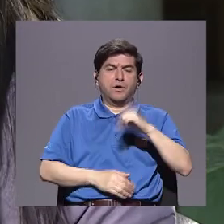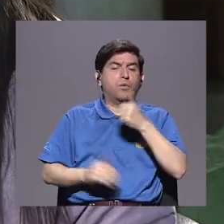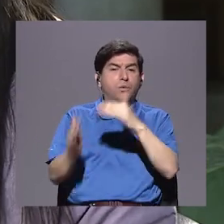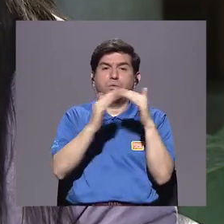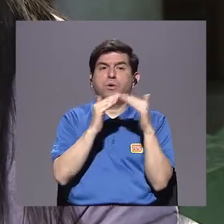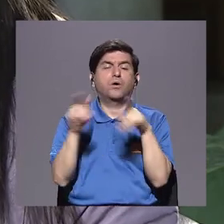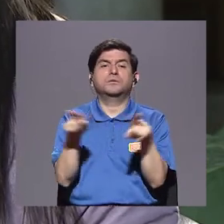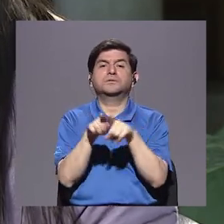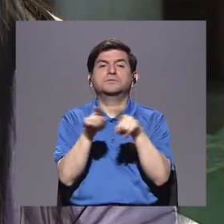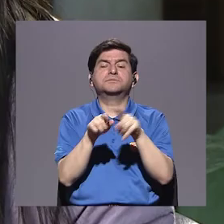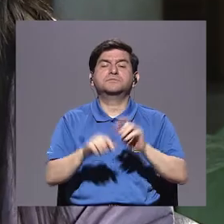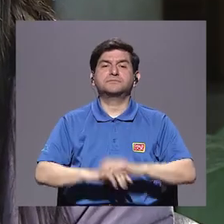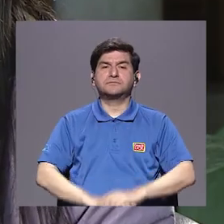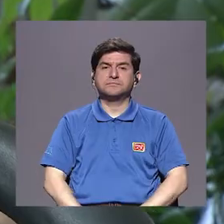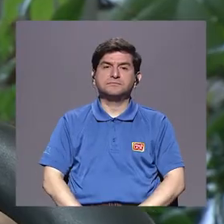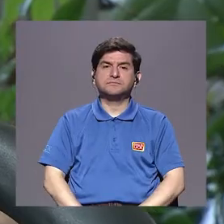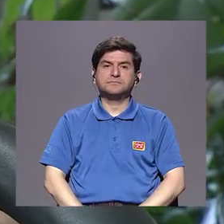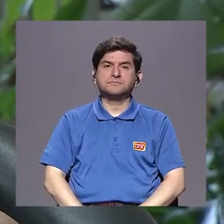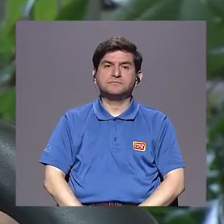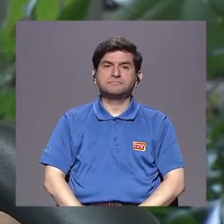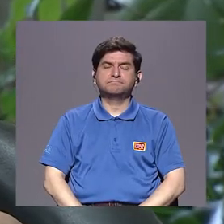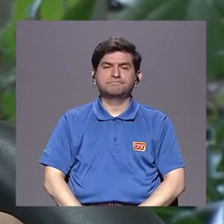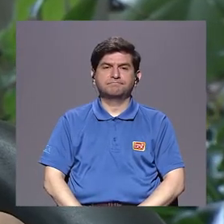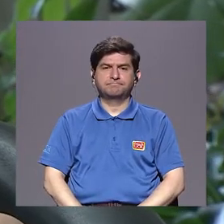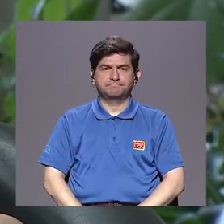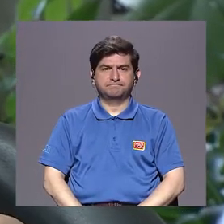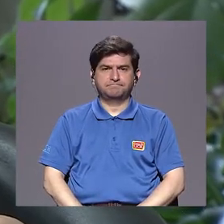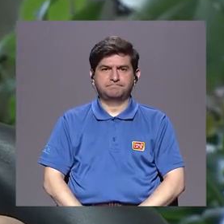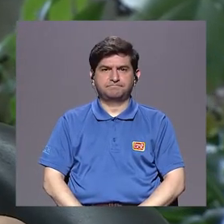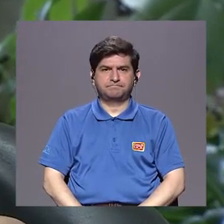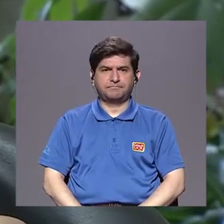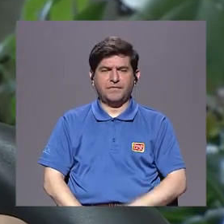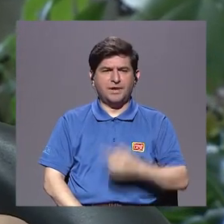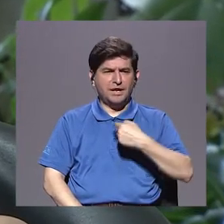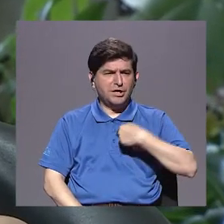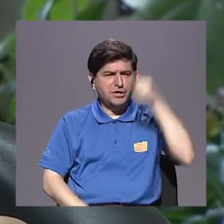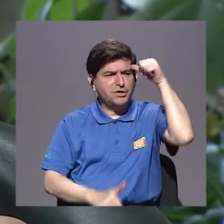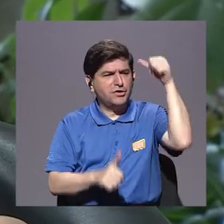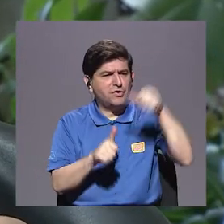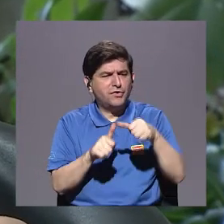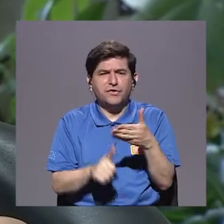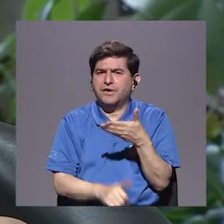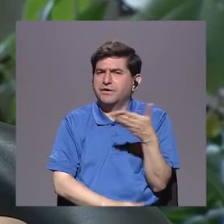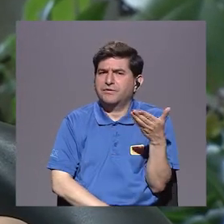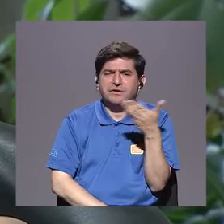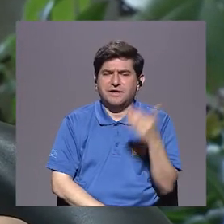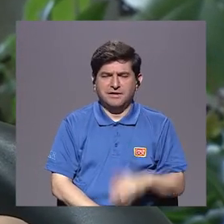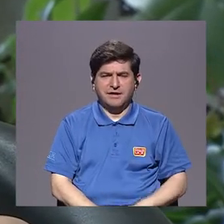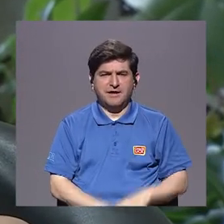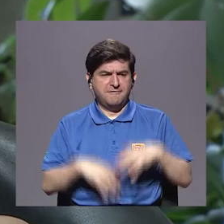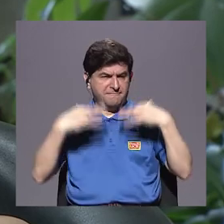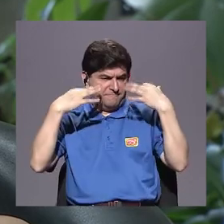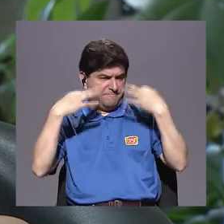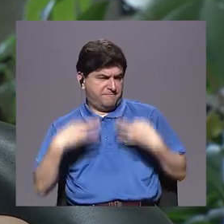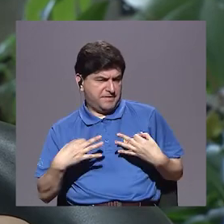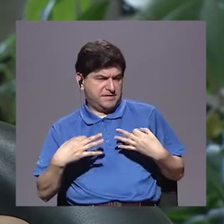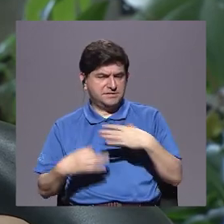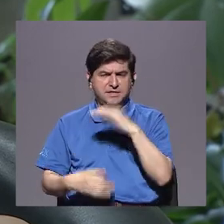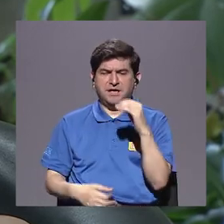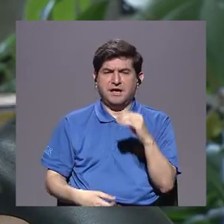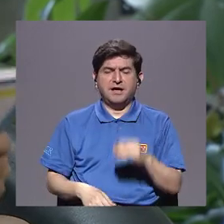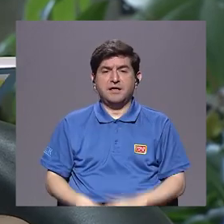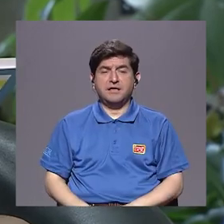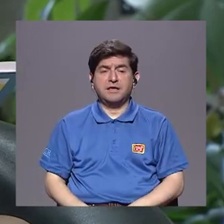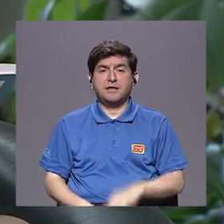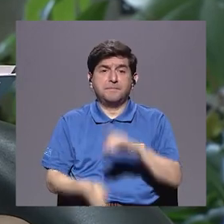otras poblaciones también. Y, a ver, ¿qué debo de tomar en cuenta, tanto física